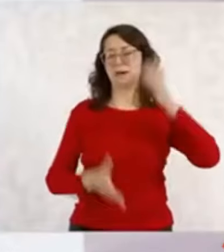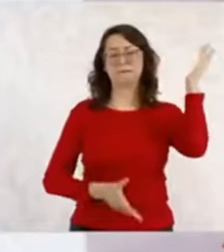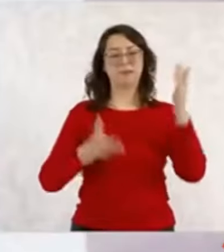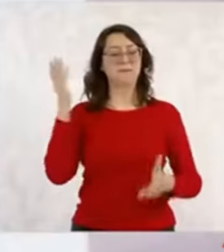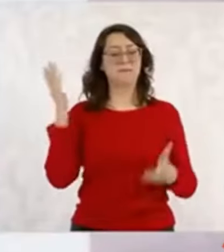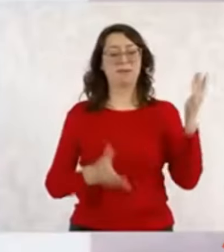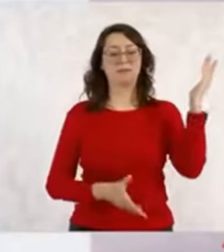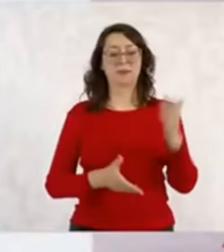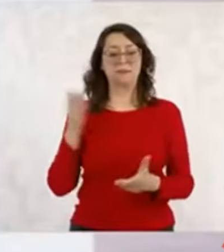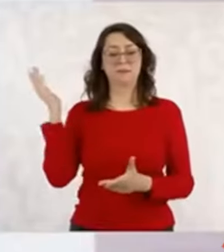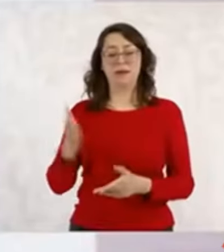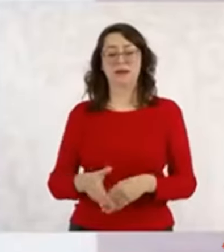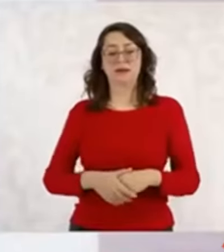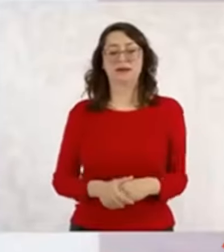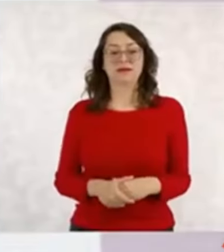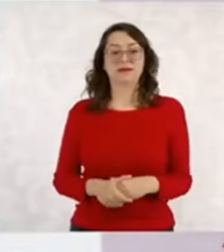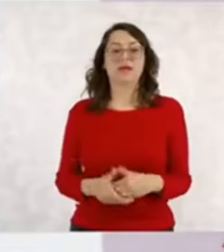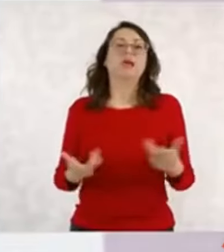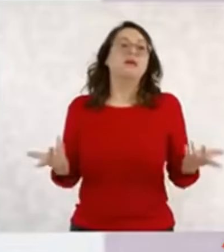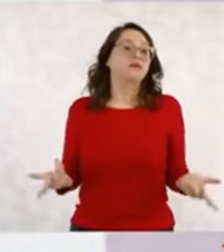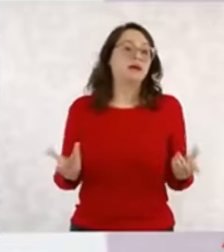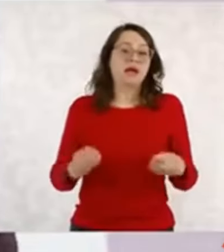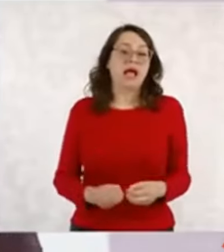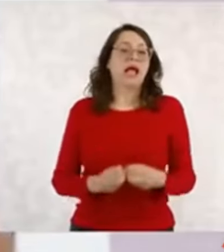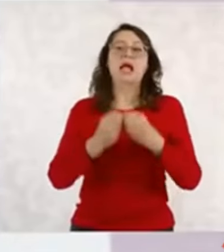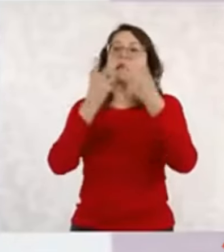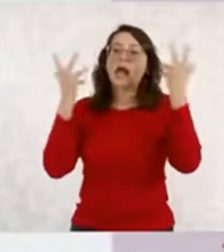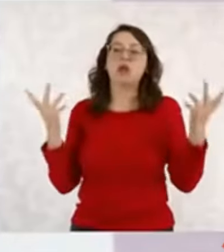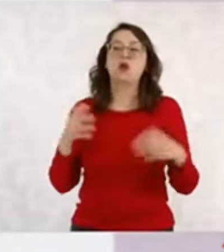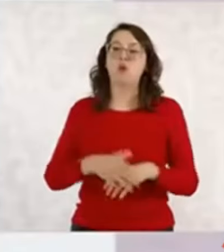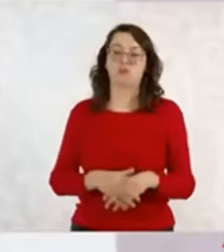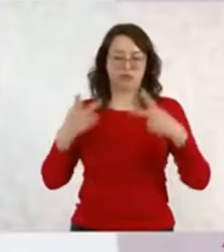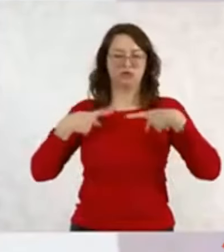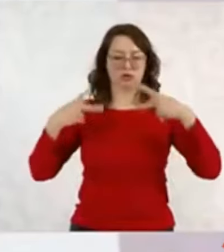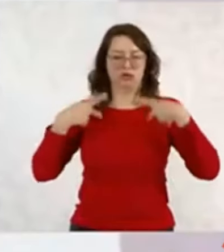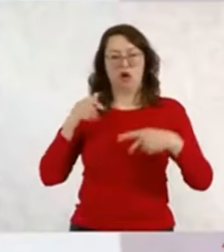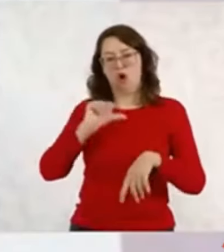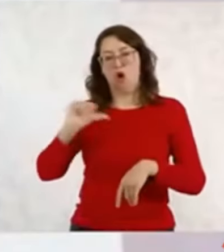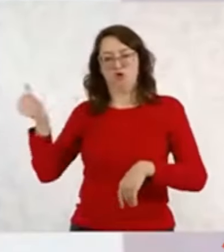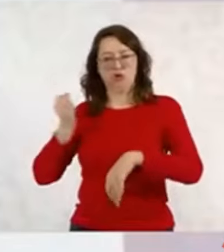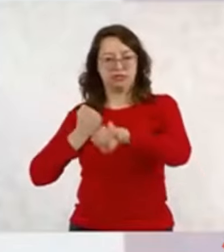Obviamente quien viene de fuera, pues no viene caminando, ¿verdad?